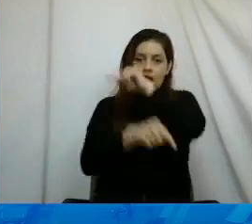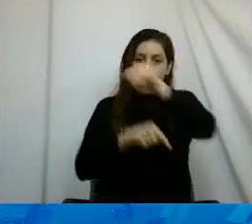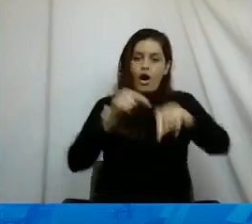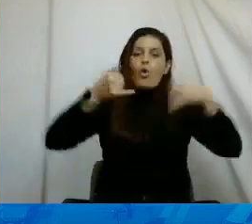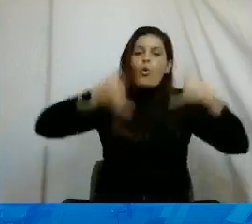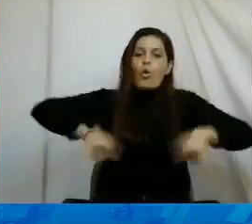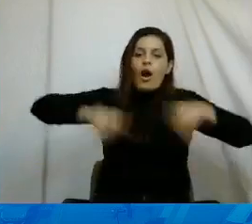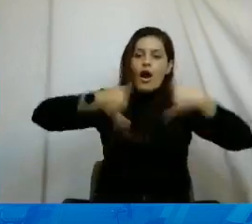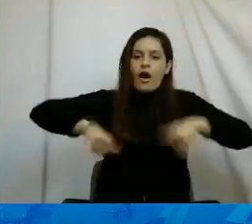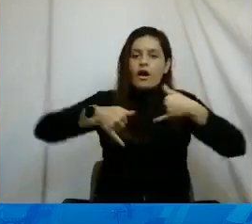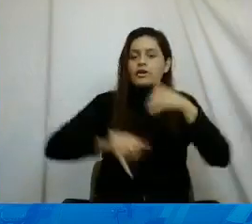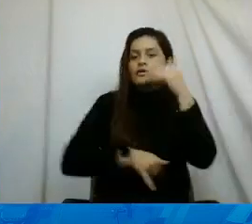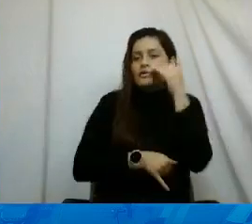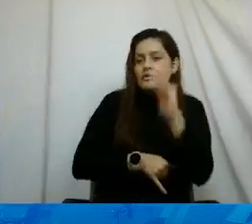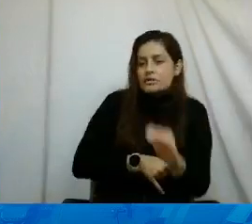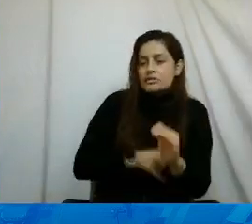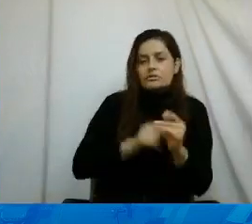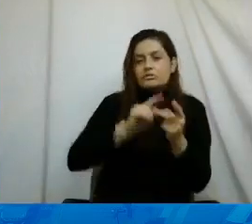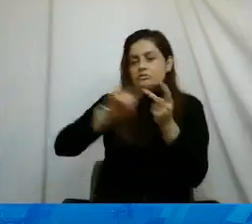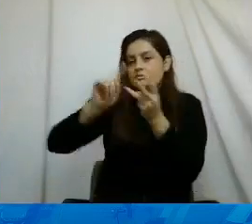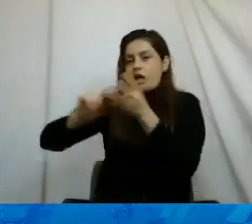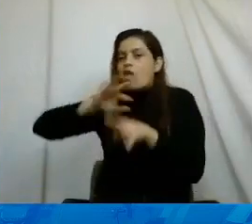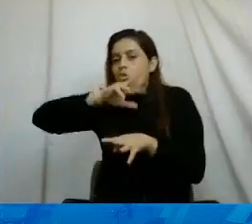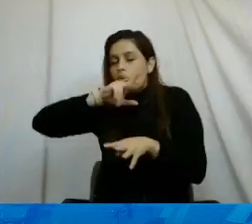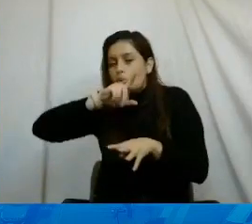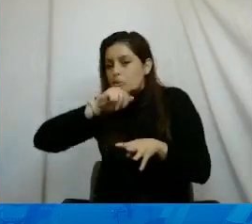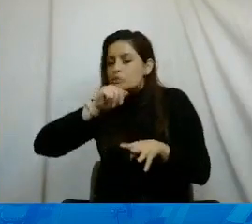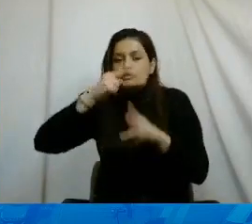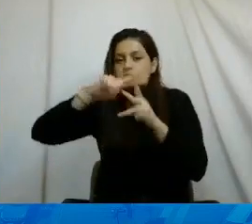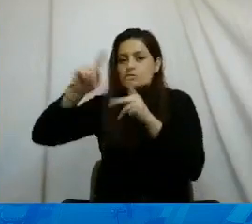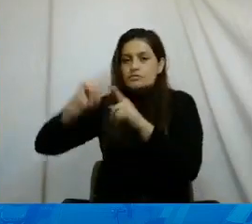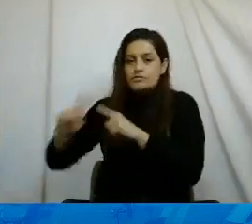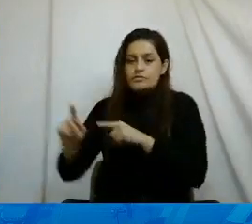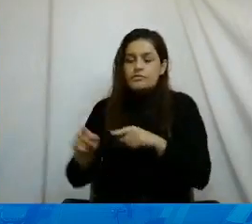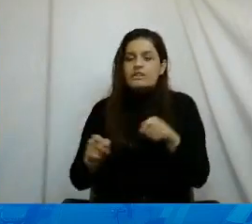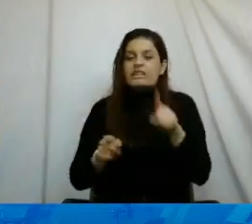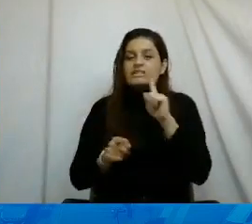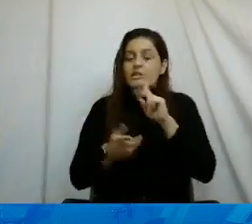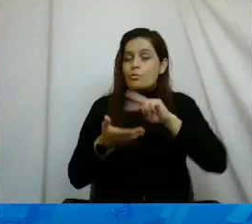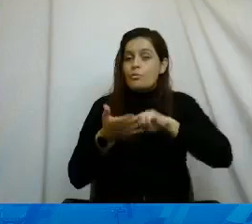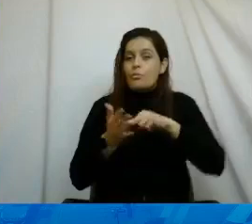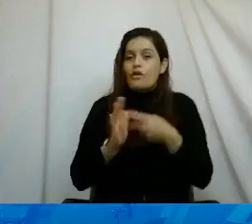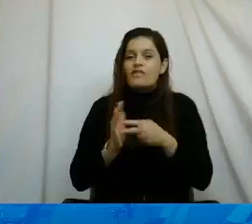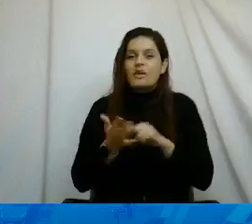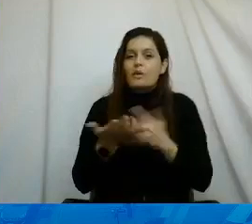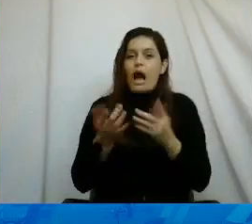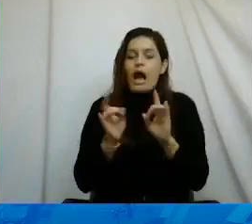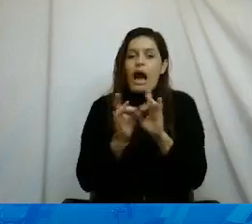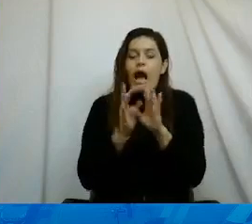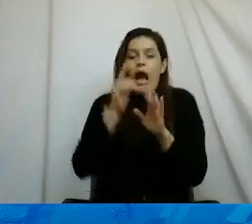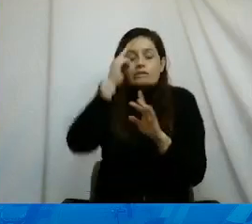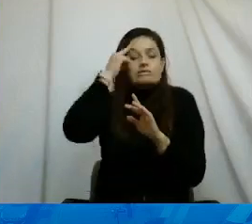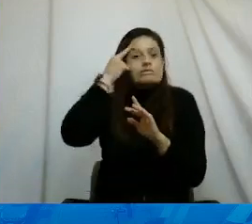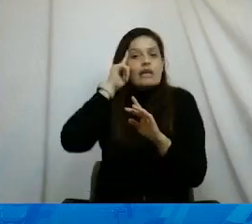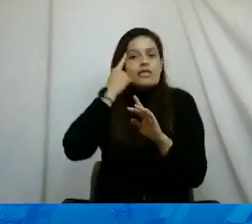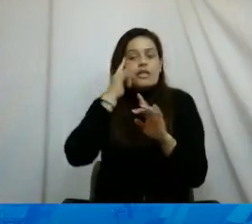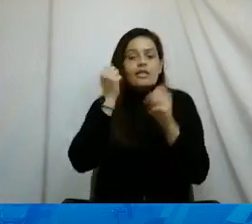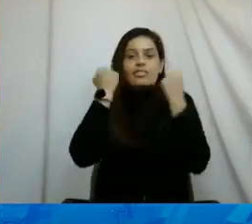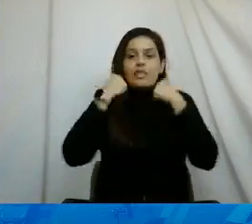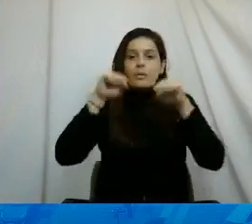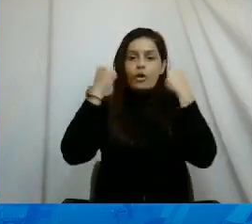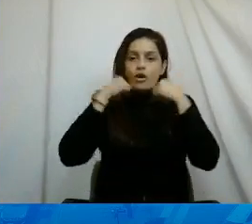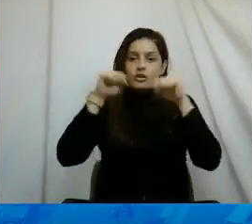juegan infantiles, senior, adultos, etcétera. Y eso podría provocar fácilmente un accidente deportivo con lesiones,